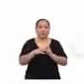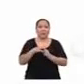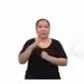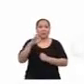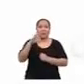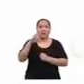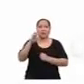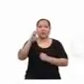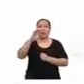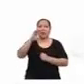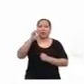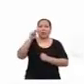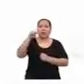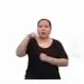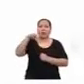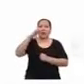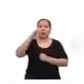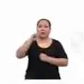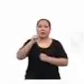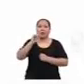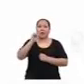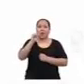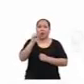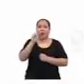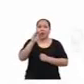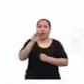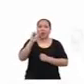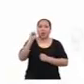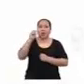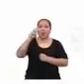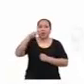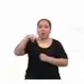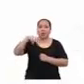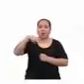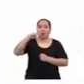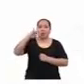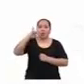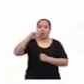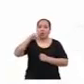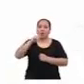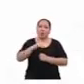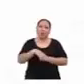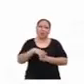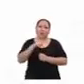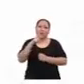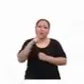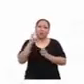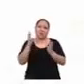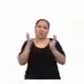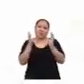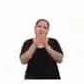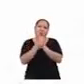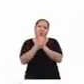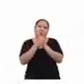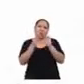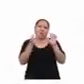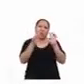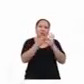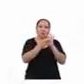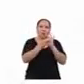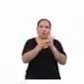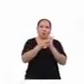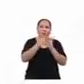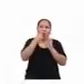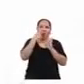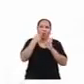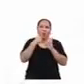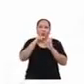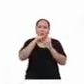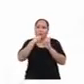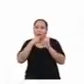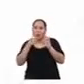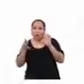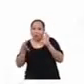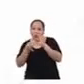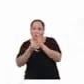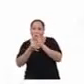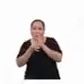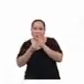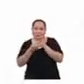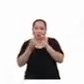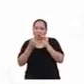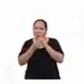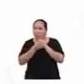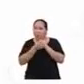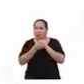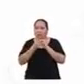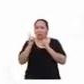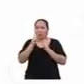acumulada y la frecuencia relativa acumulada? ¿Tendría sentido juntar a las personas que tienen género masculino y femenino? Así